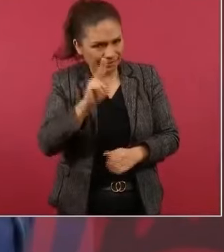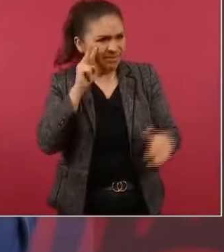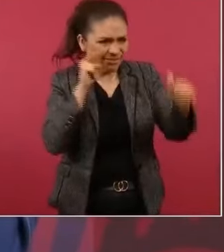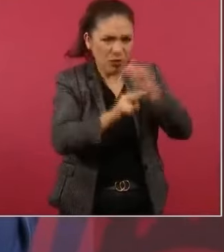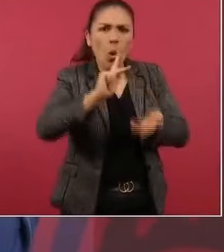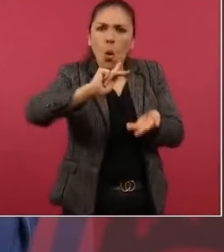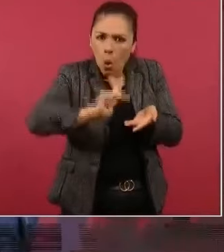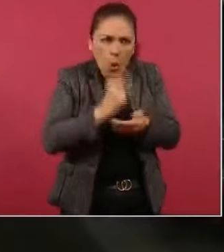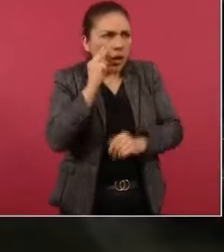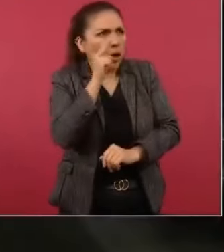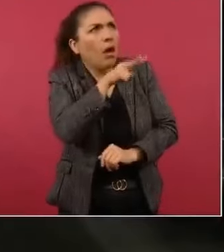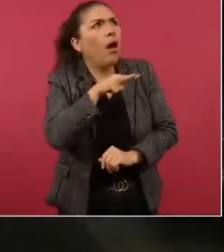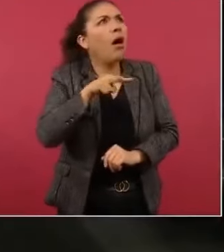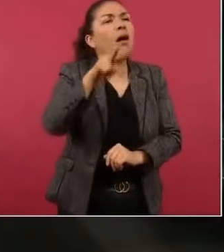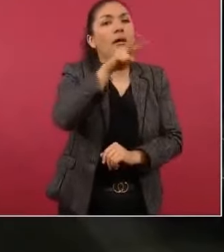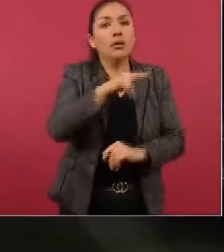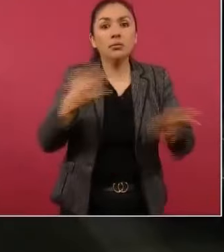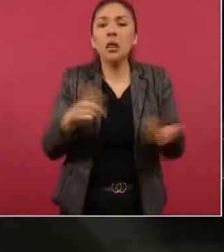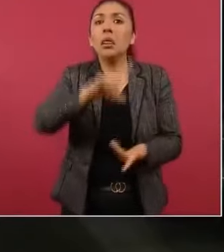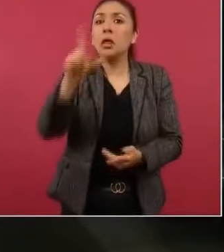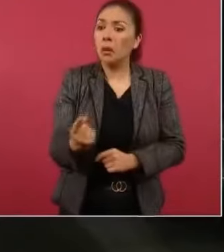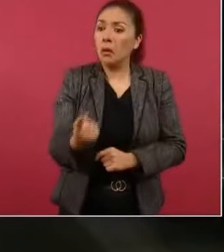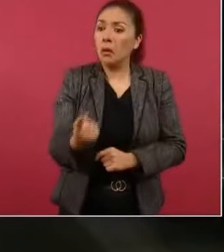Ahora, no se echan la culpa, oye, ¿por qué no lo vende?